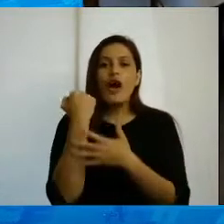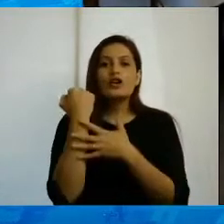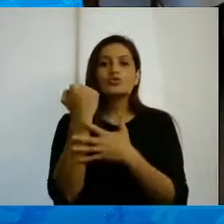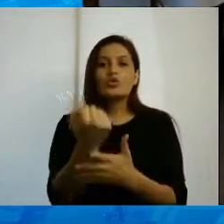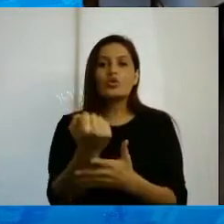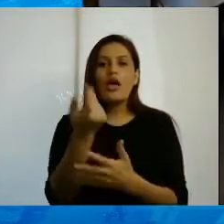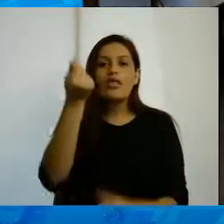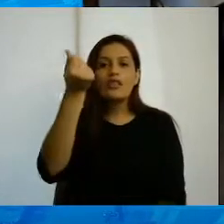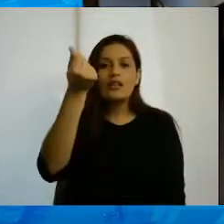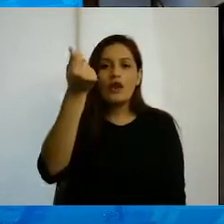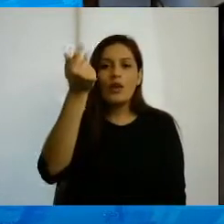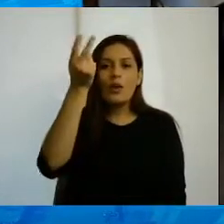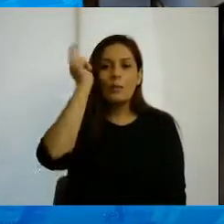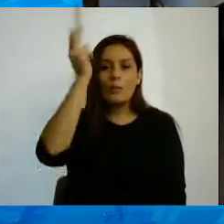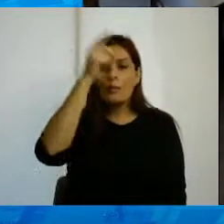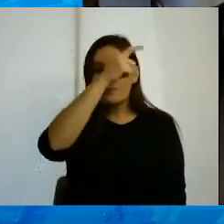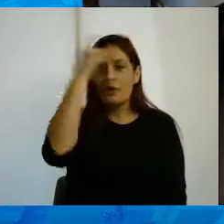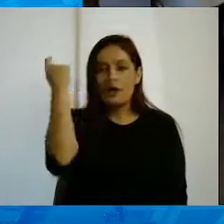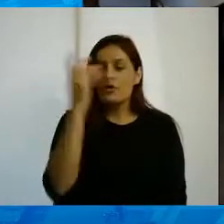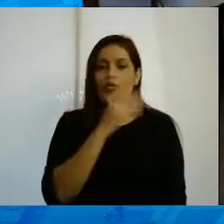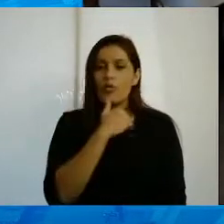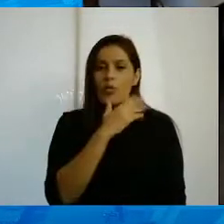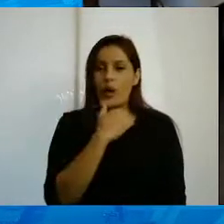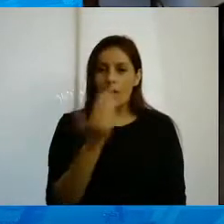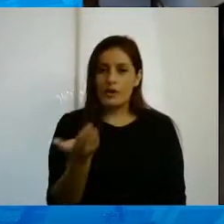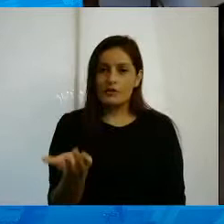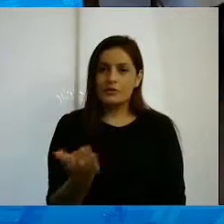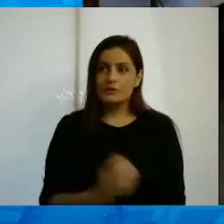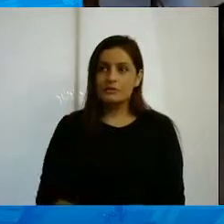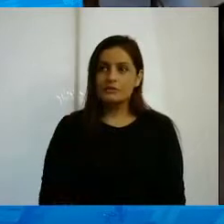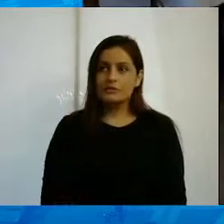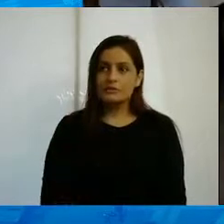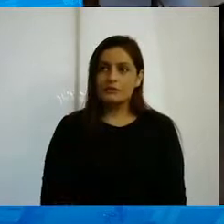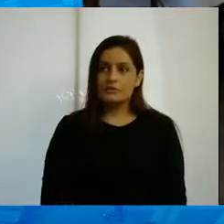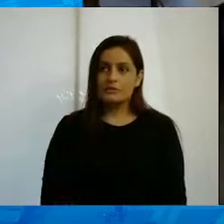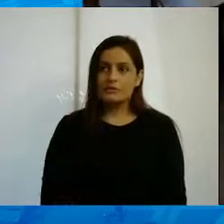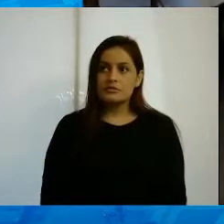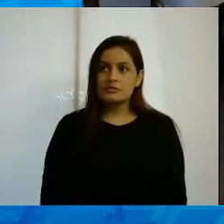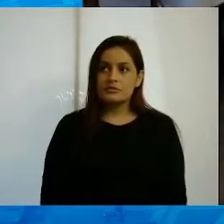sentido. Tengo los datos de la señora, lo hago llegar a la secretaria de consejo.